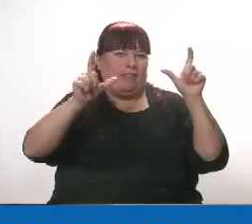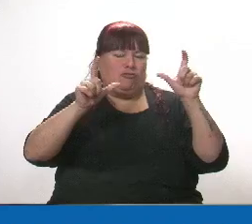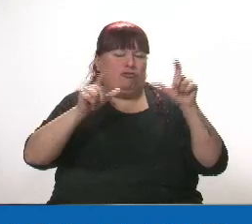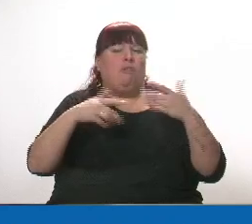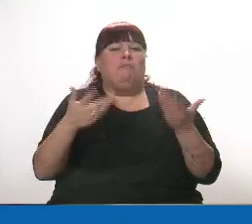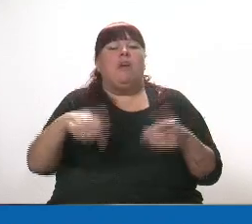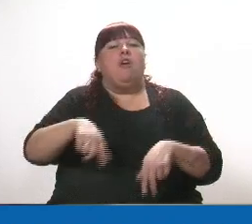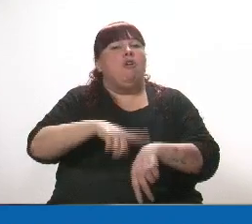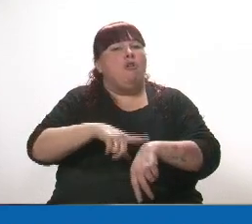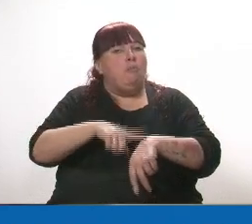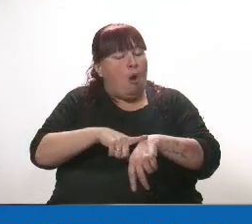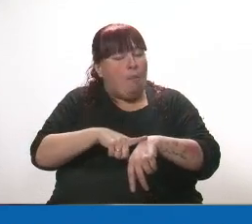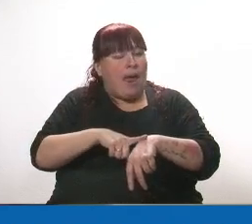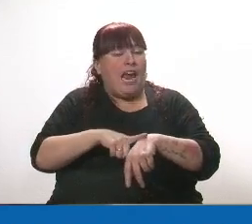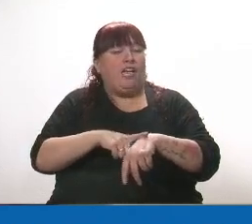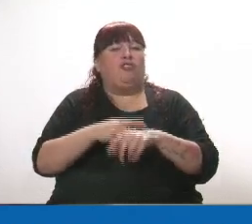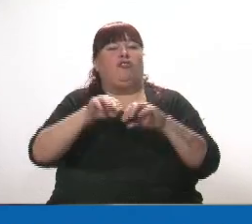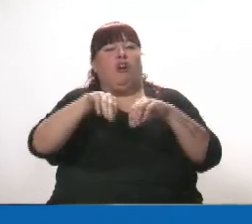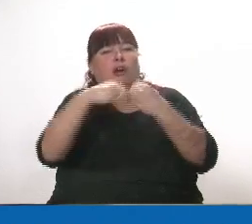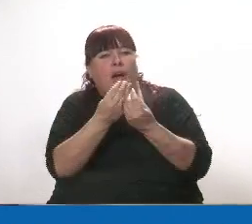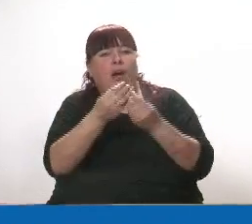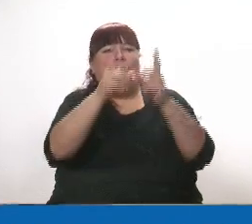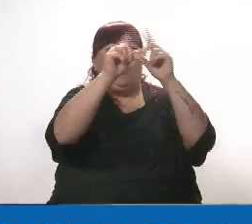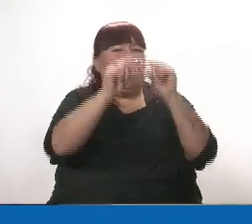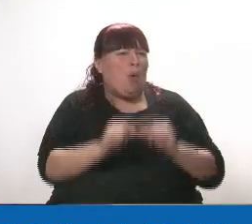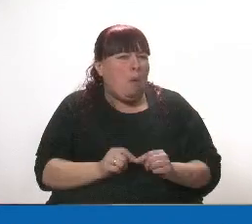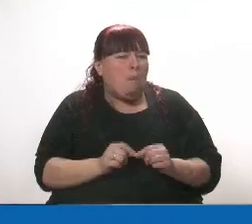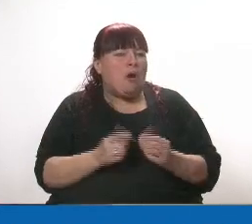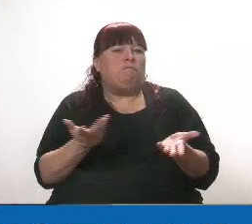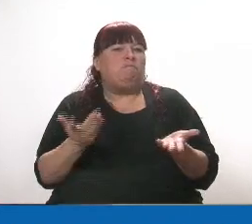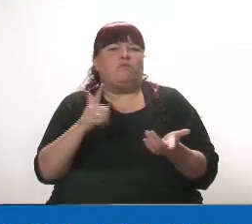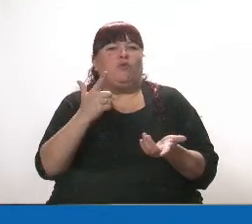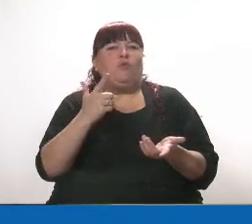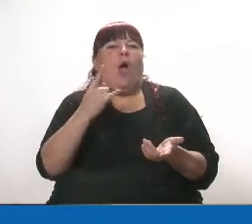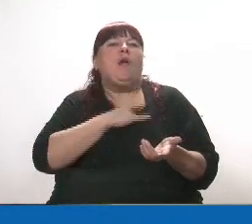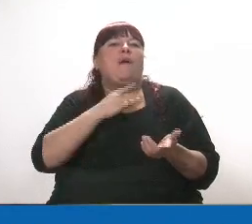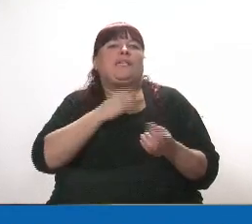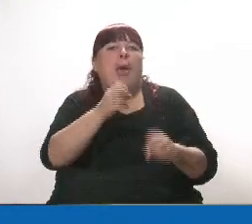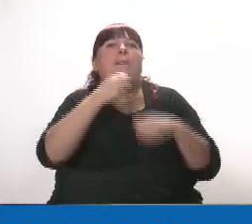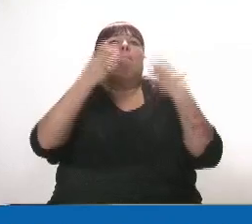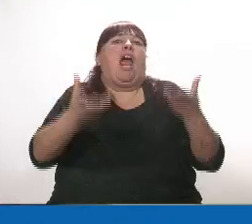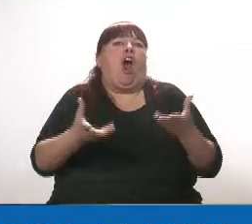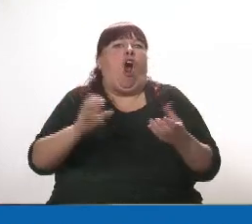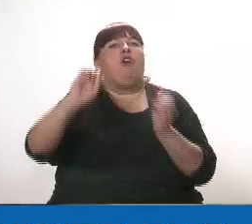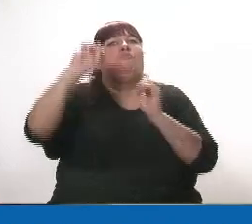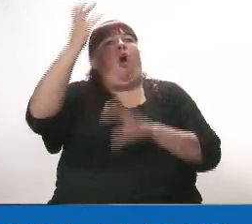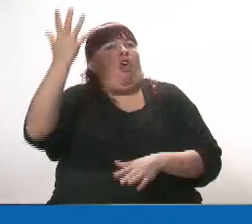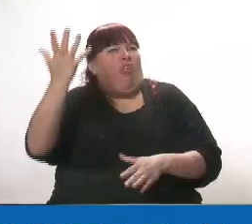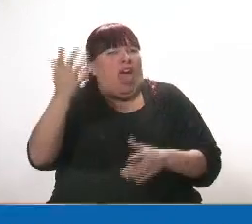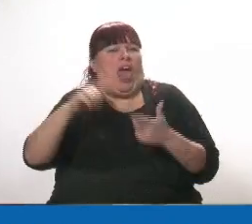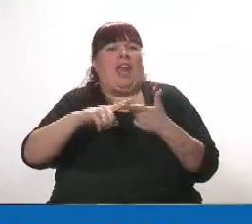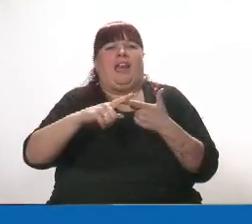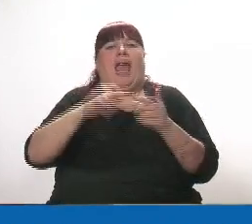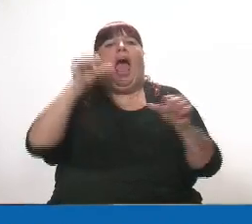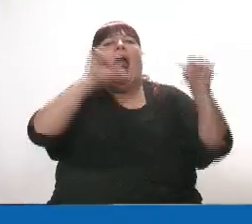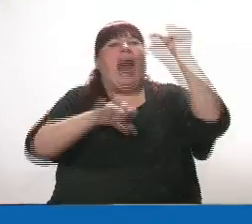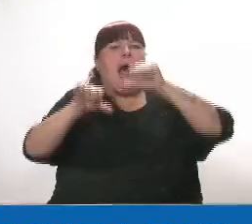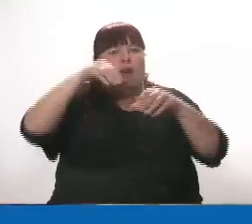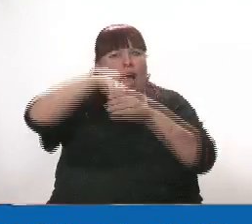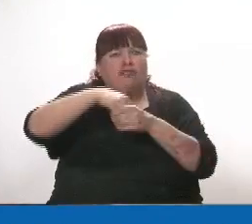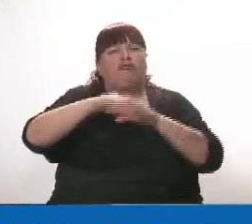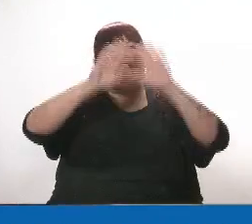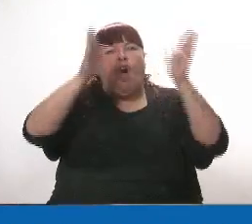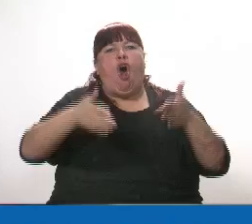momento con todos estos números no vamos a tener universidades más eficientes más modernas con laboratorios con